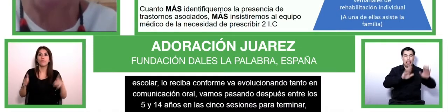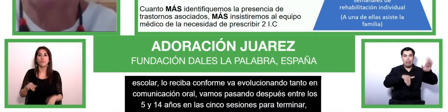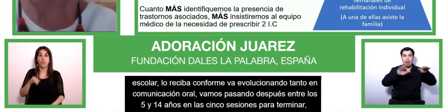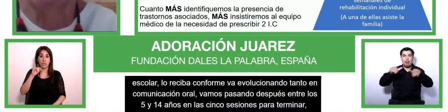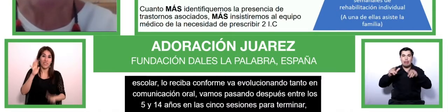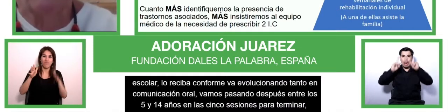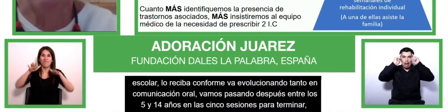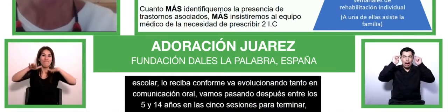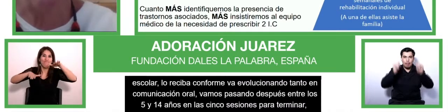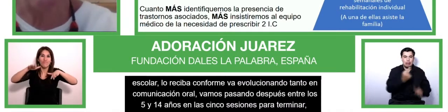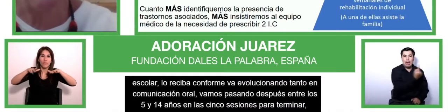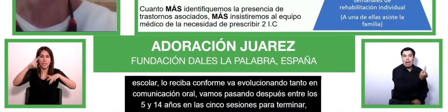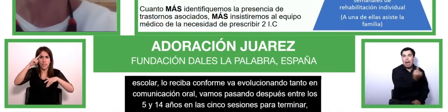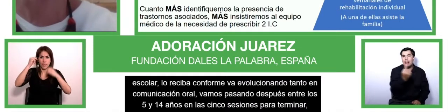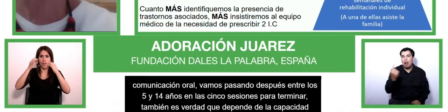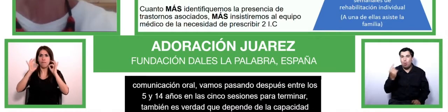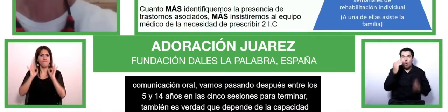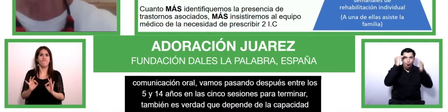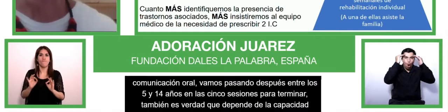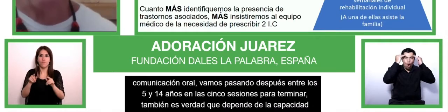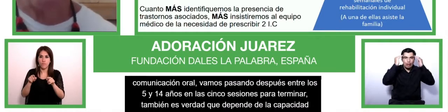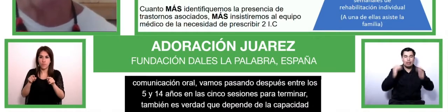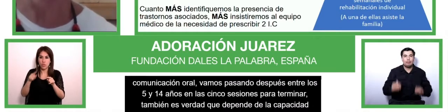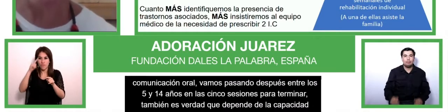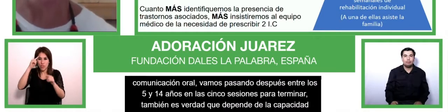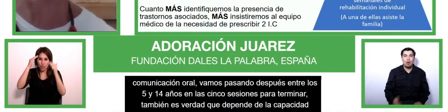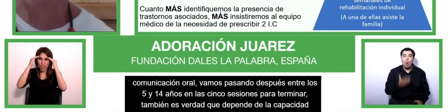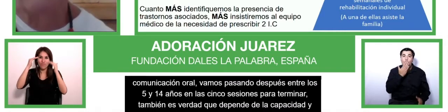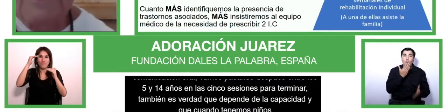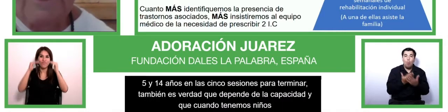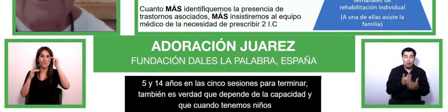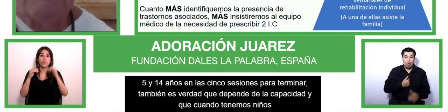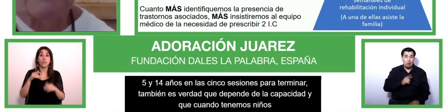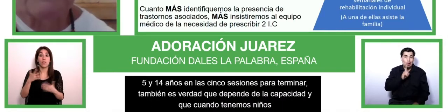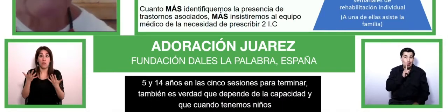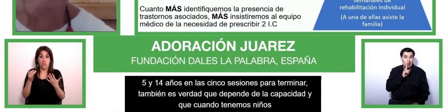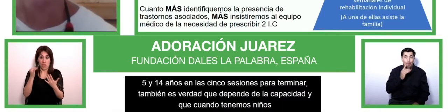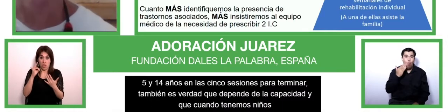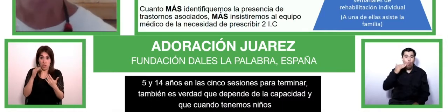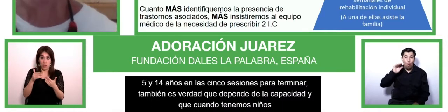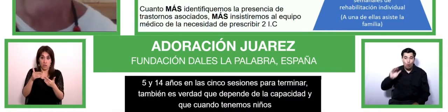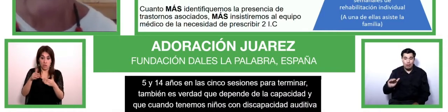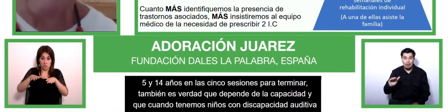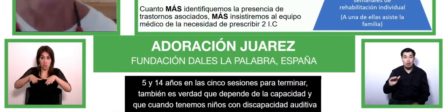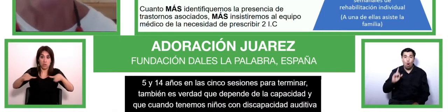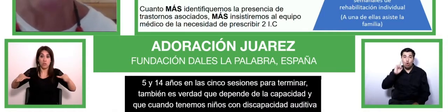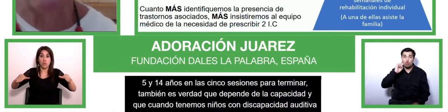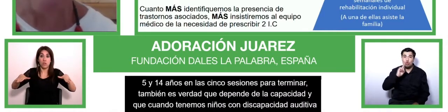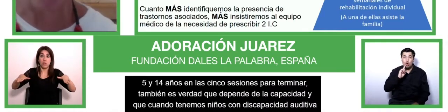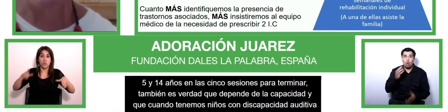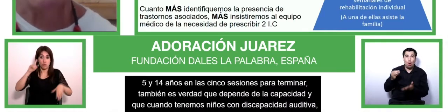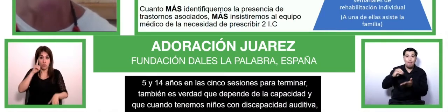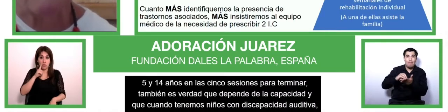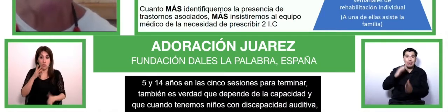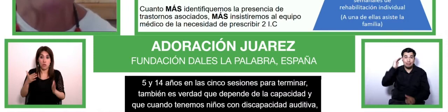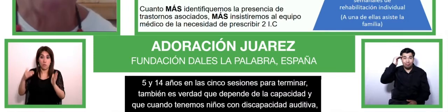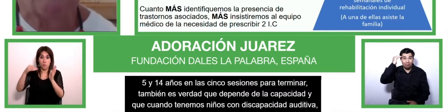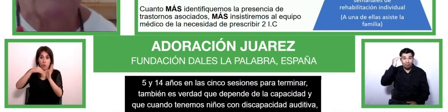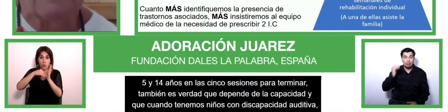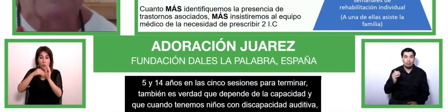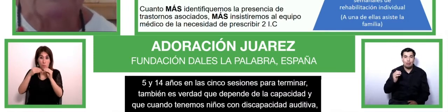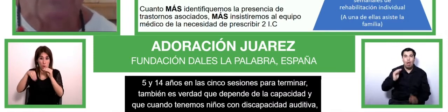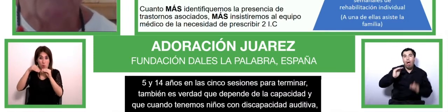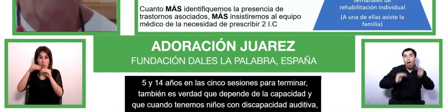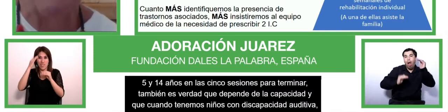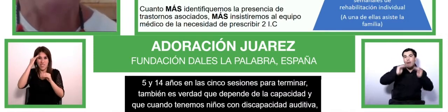que cuando tenemos niños con discapacidad auditiva y pluridiscapacidad, hombre, pues tenemos la flexibilidad